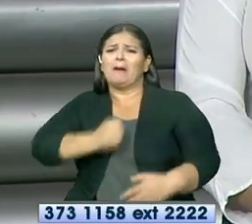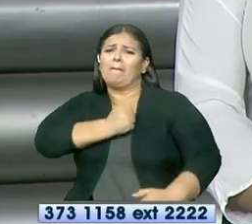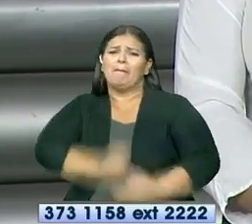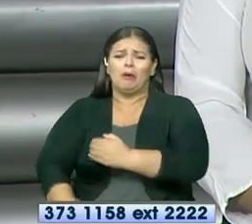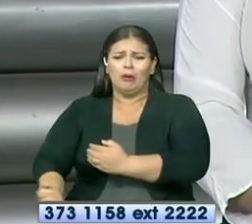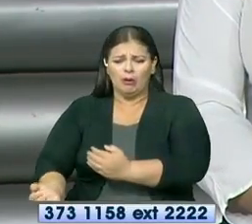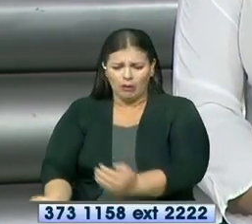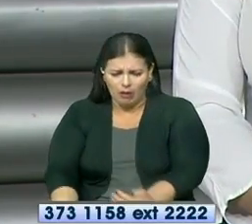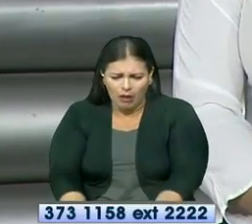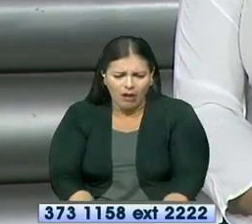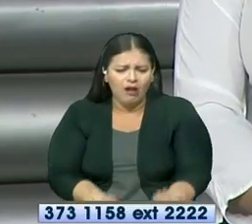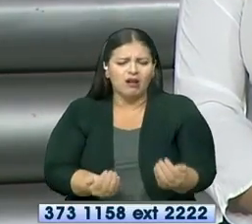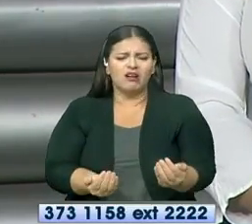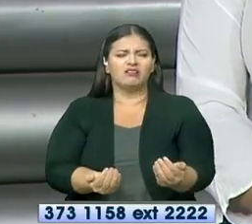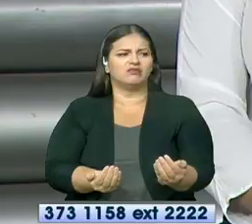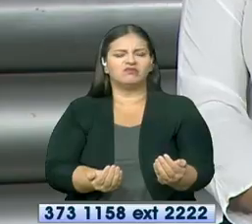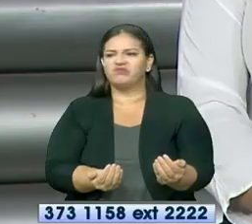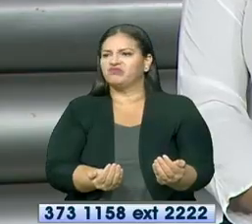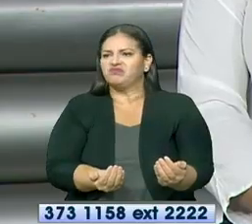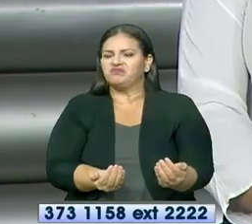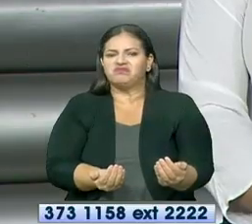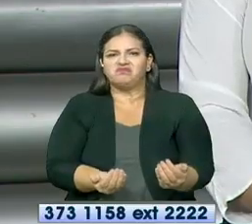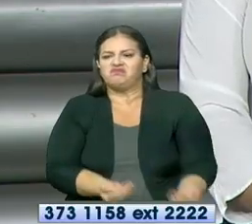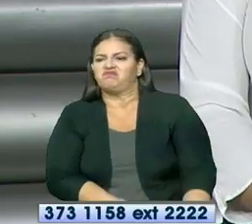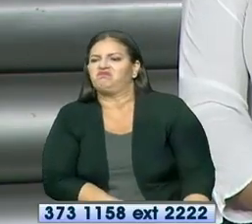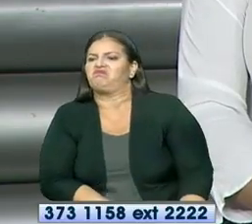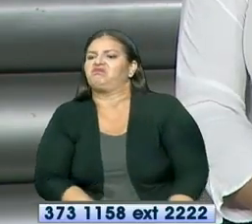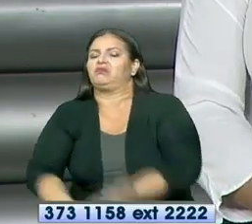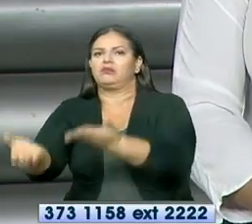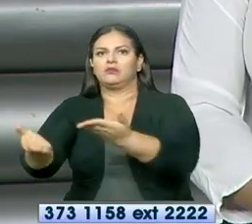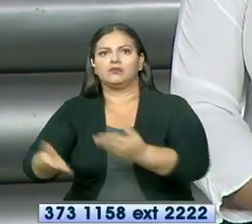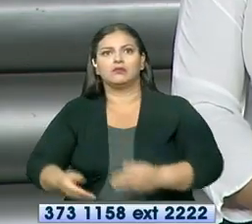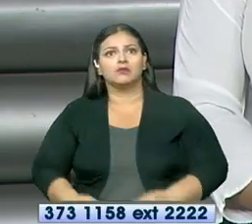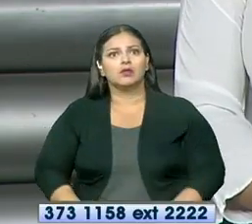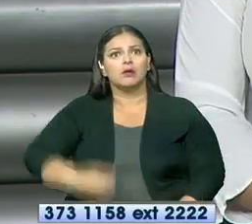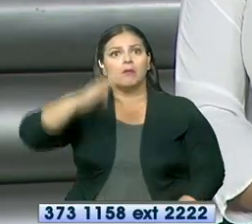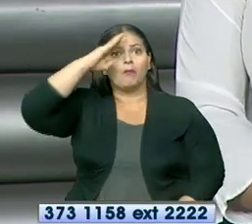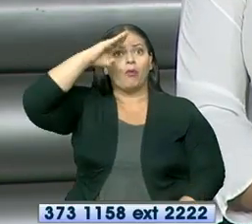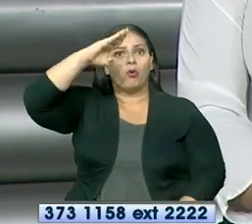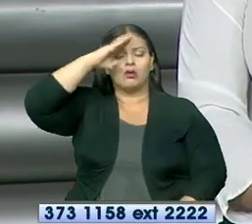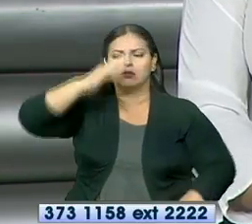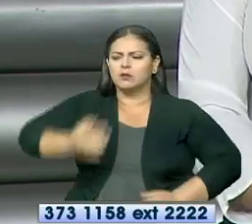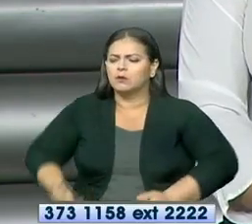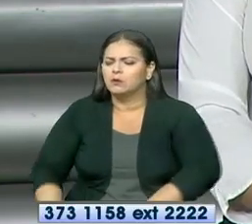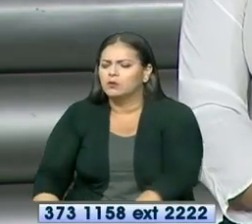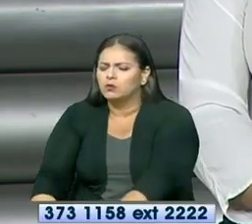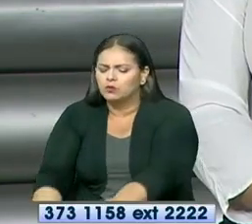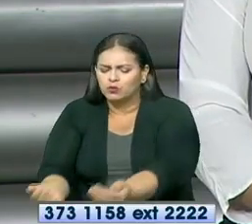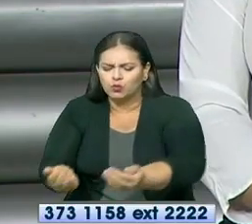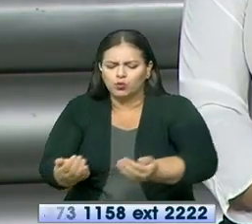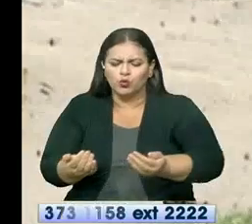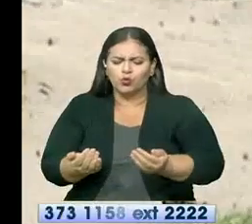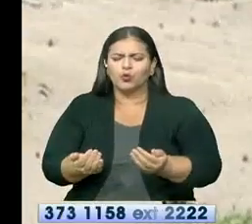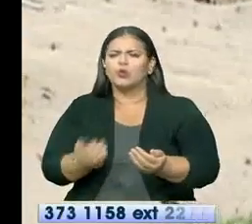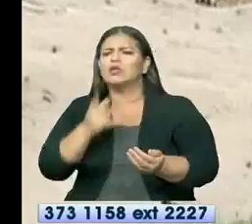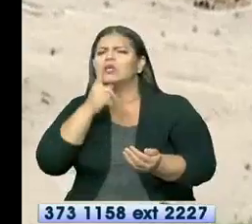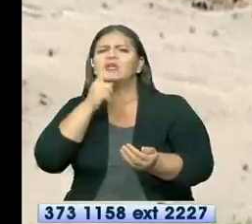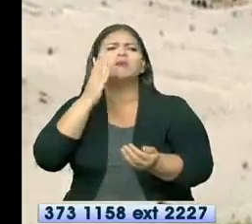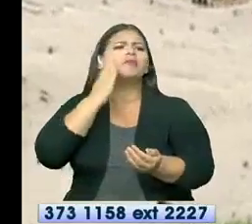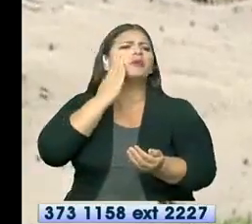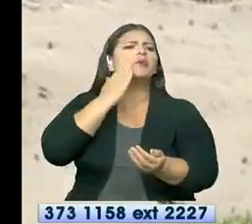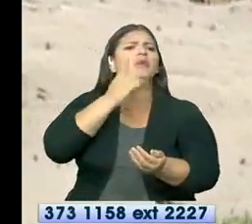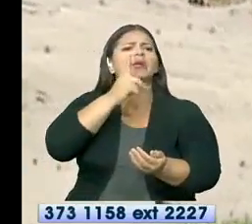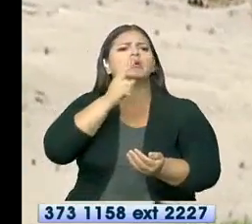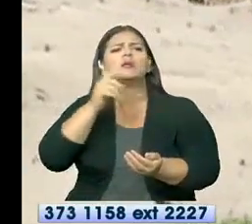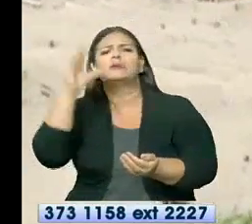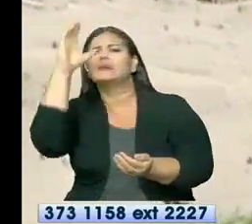progenitora, que es adolescente, fue aislada y estaría arrepentida de lo que hizo con el pequeño. Un habitante de la